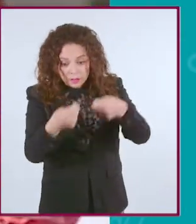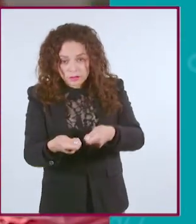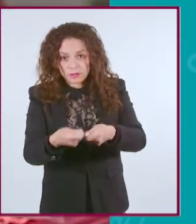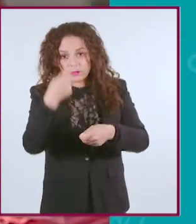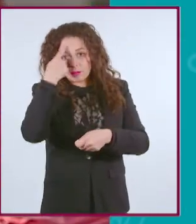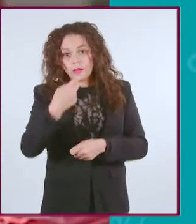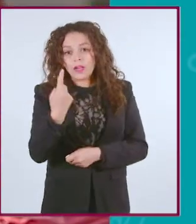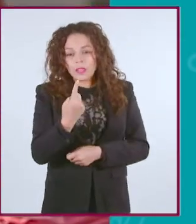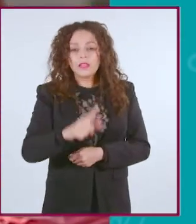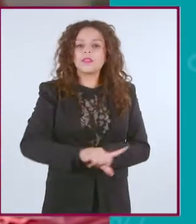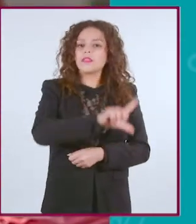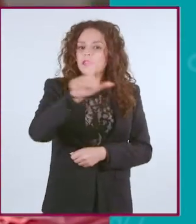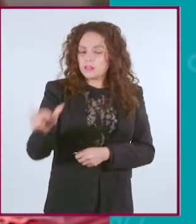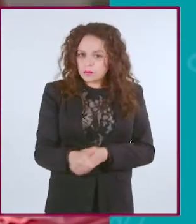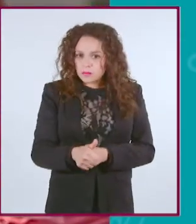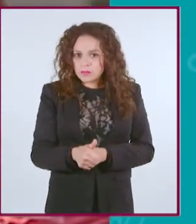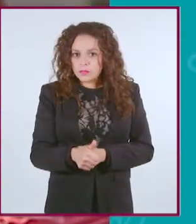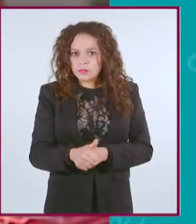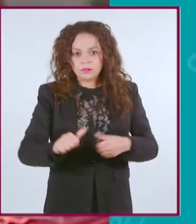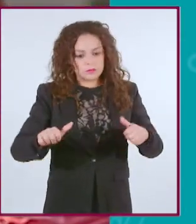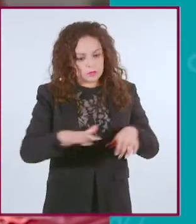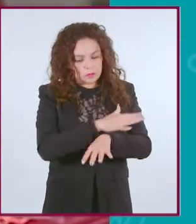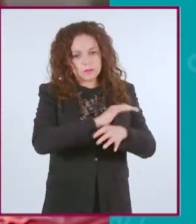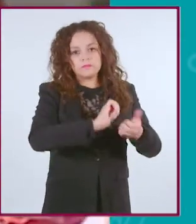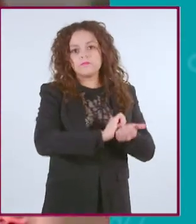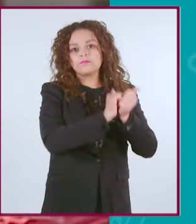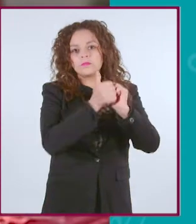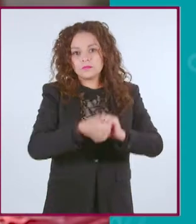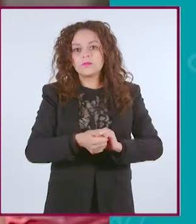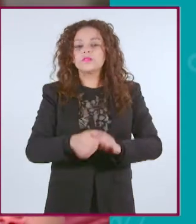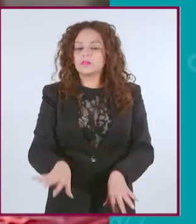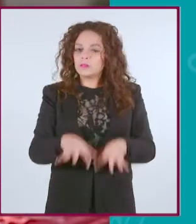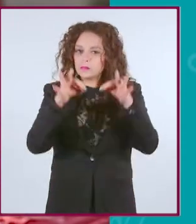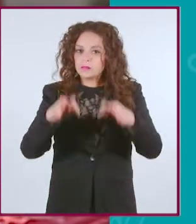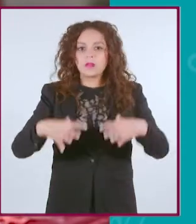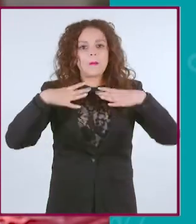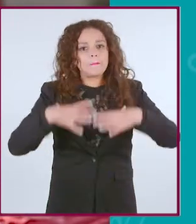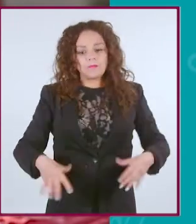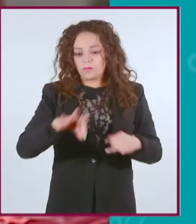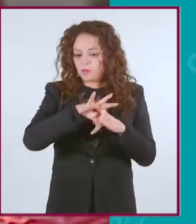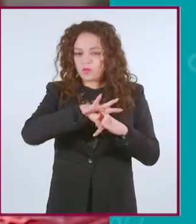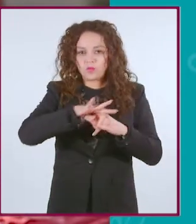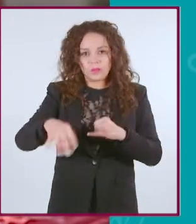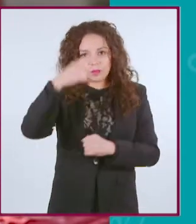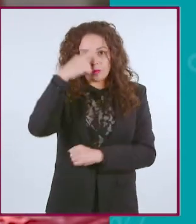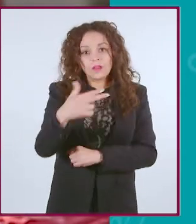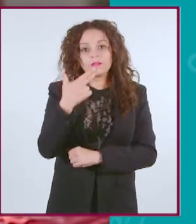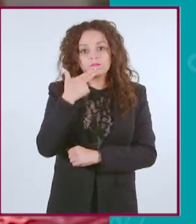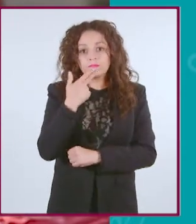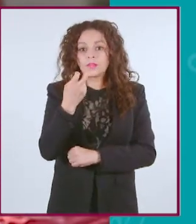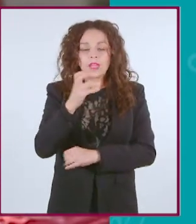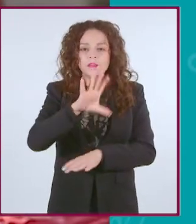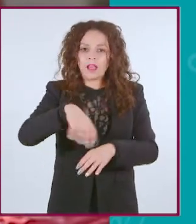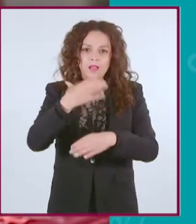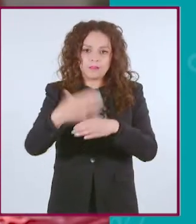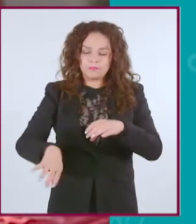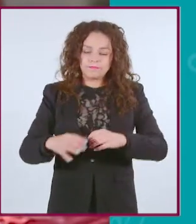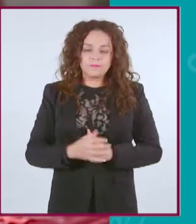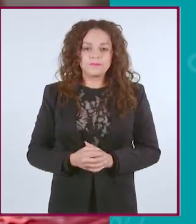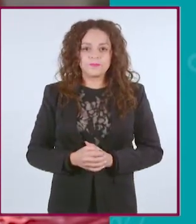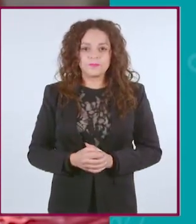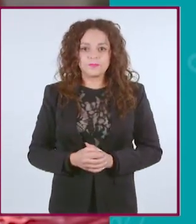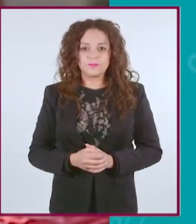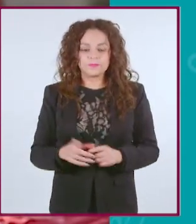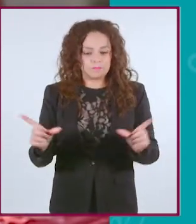que posteriormente se convierta ya en una prenda como producto final y es ahí donde termina nuestra cadena. ¿Qué